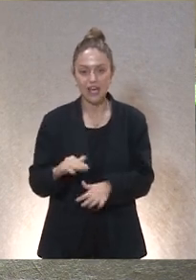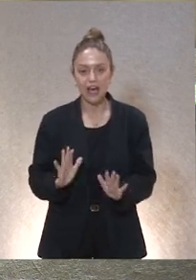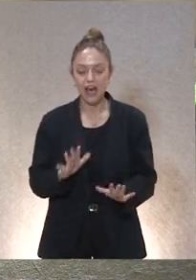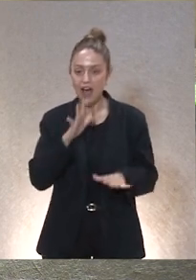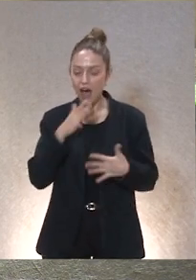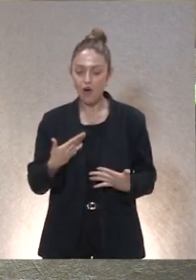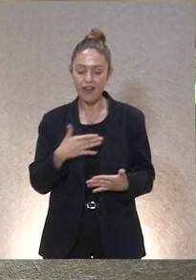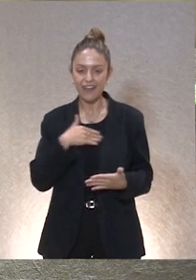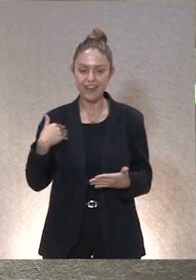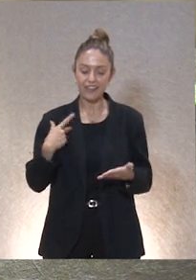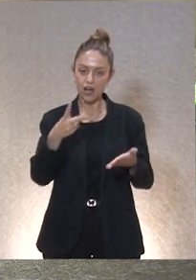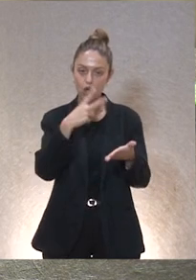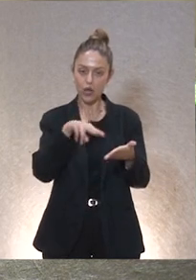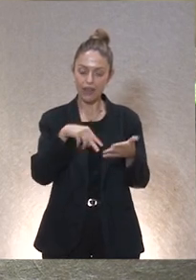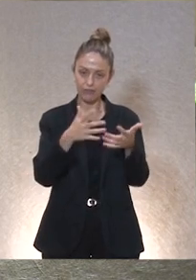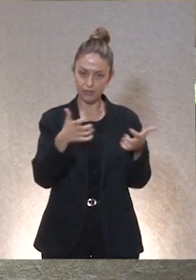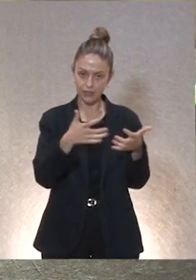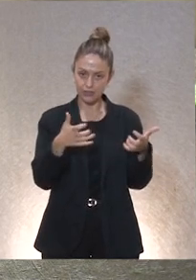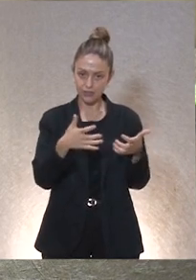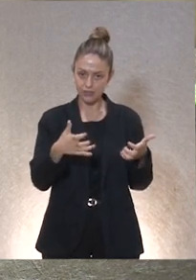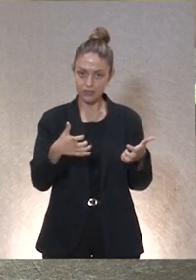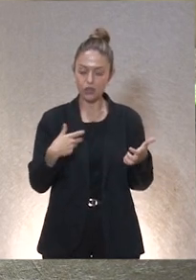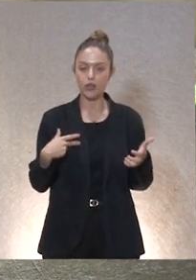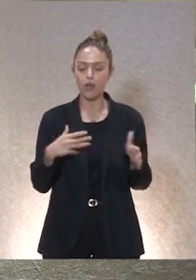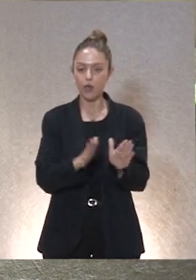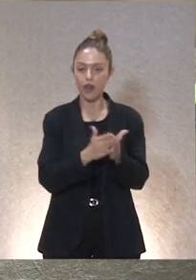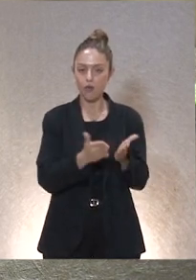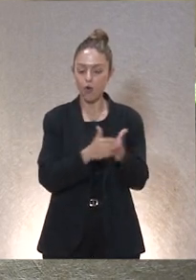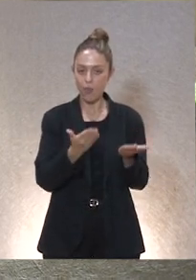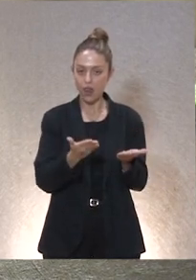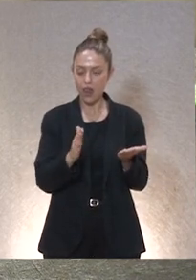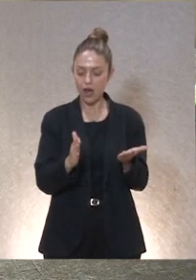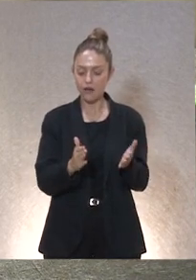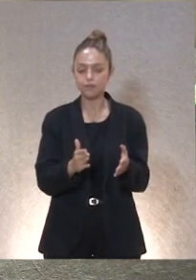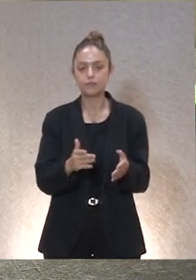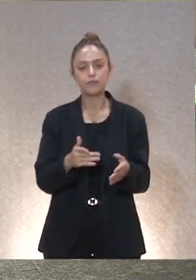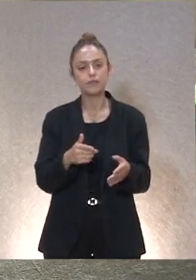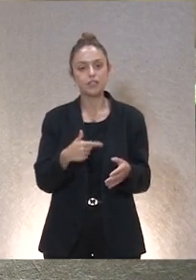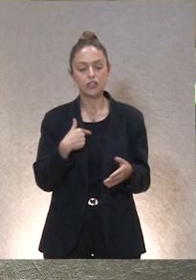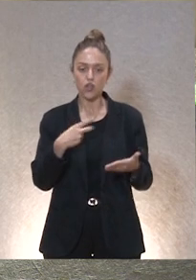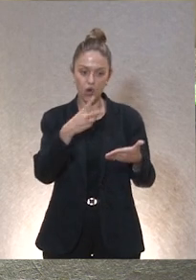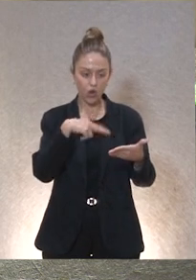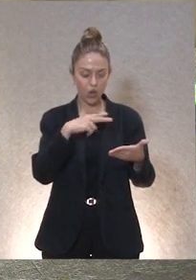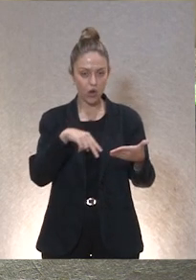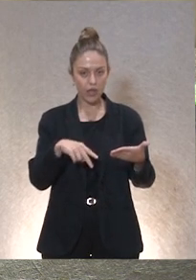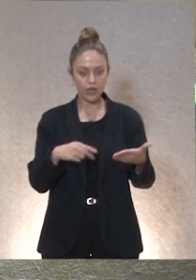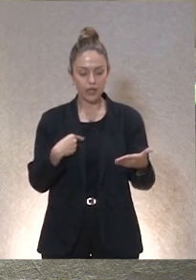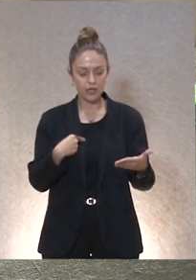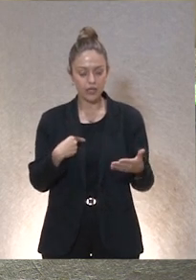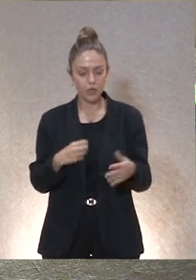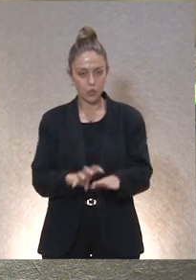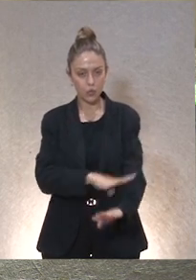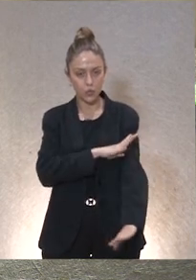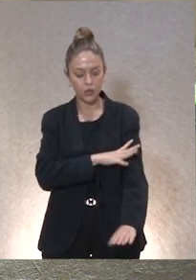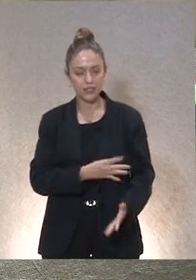leer un pequeño un texto de una novela que que cuando lo leí pues me impresionó mucho